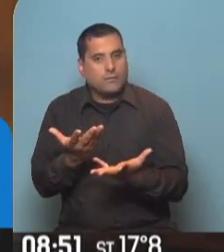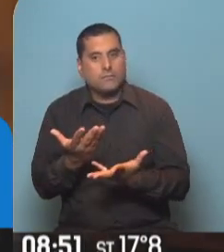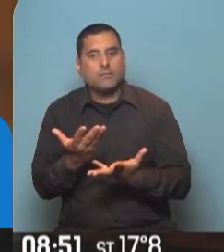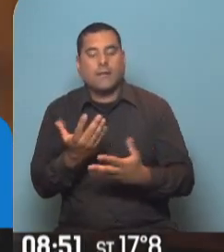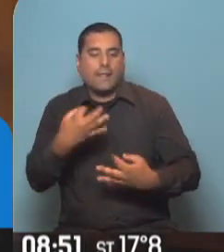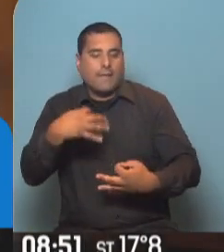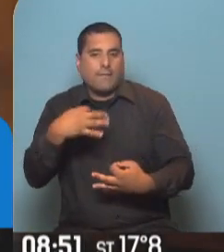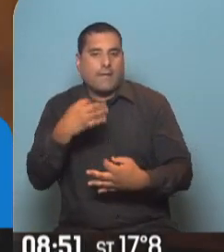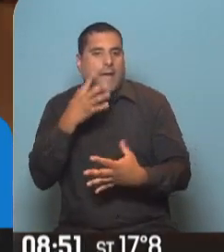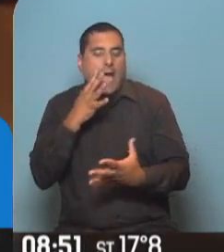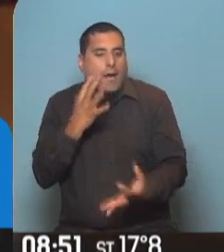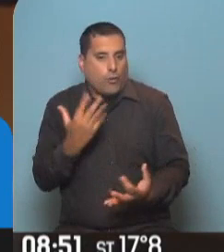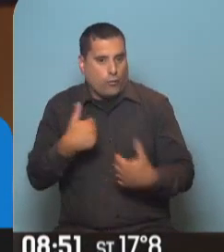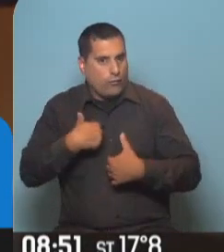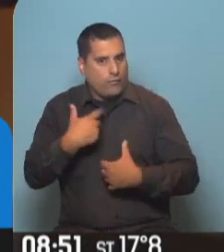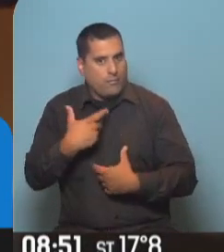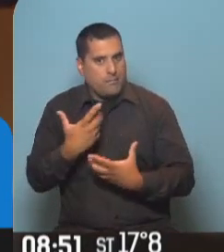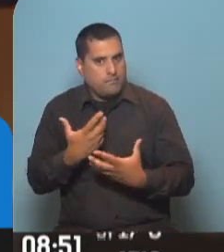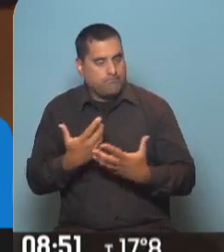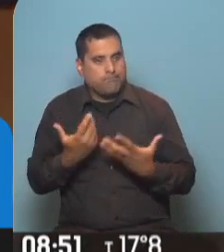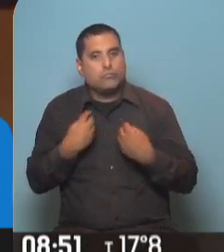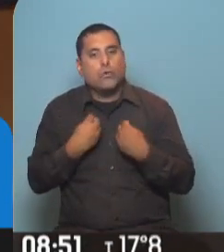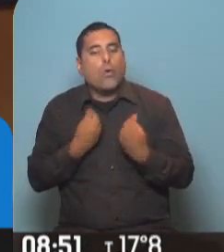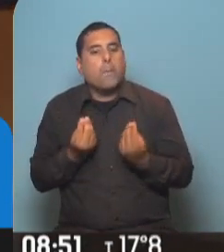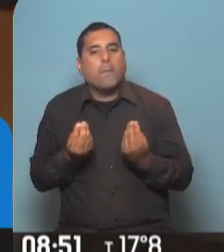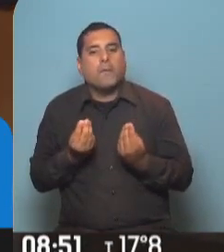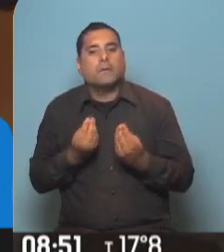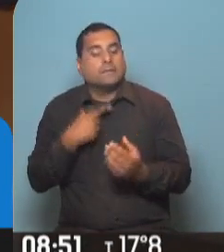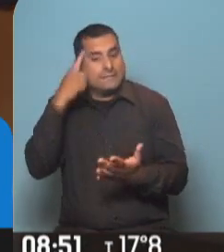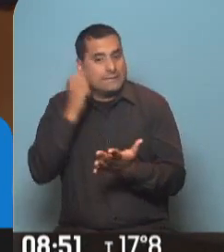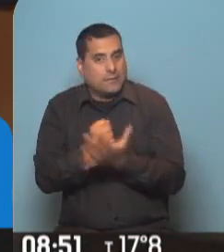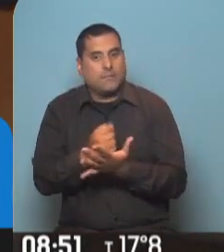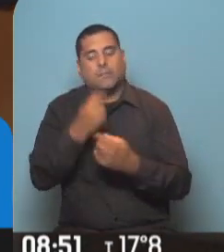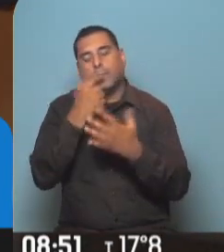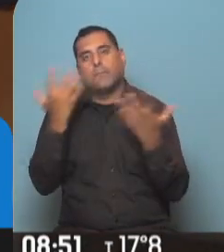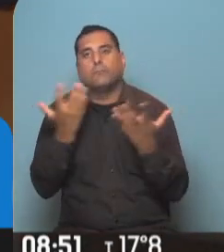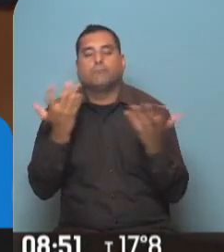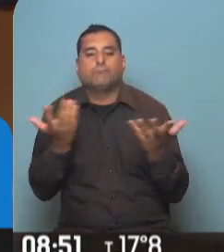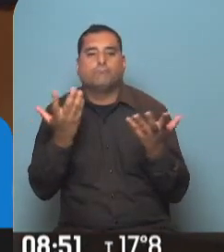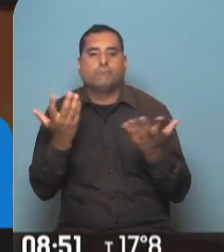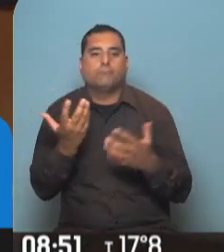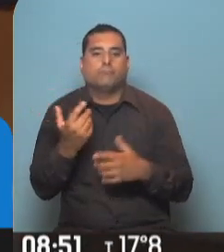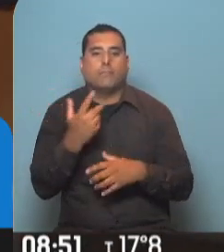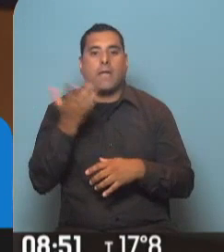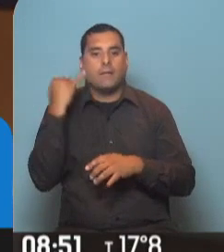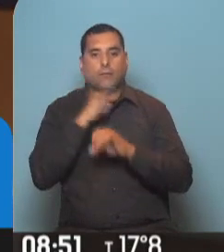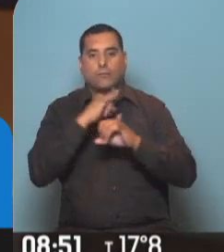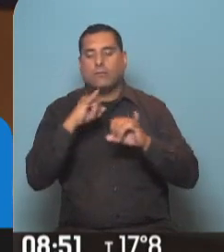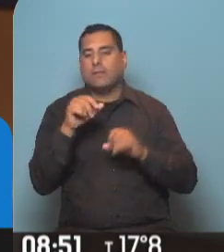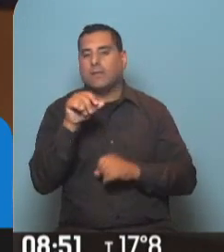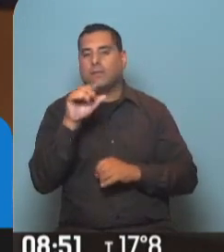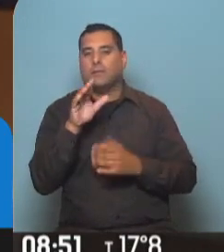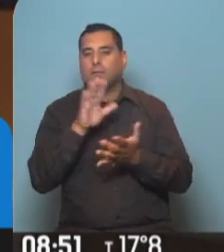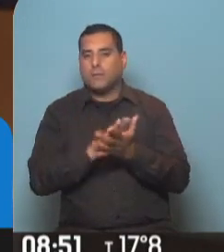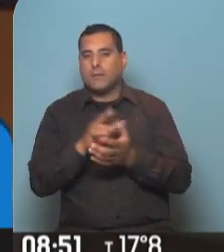que haber una respuesta porque además si no la hay eso termina siendo traumático lo acabamos de pasar una noticia como lo de lucía pérez